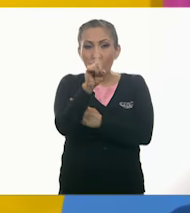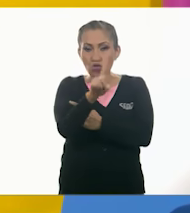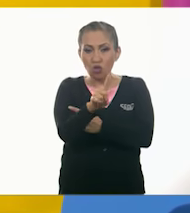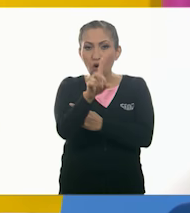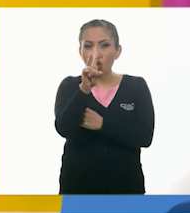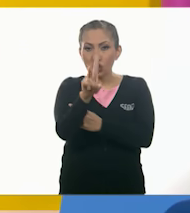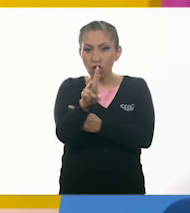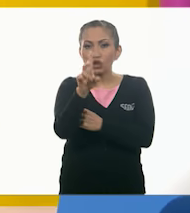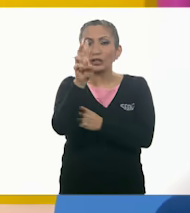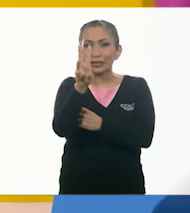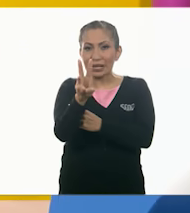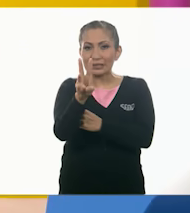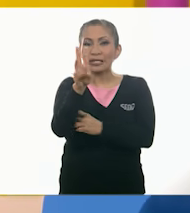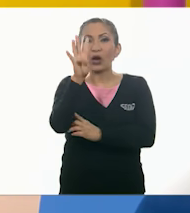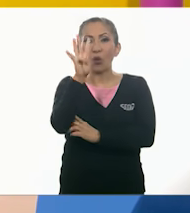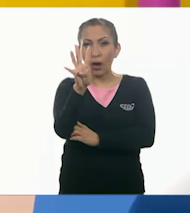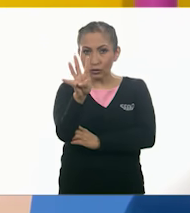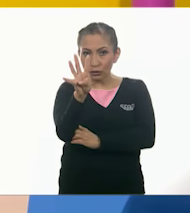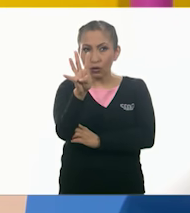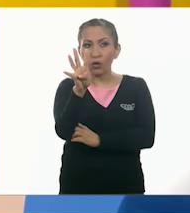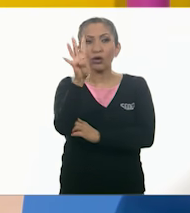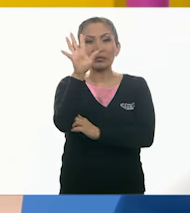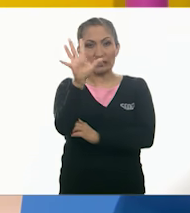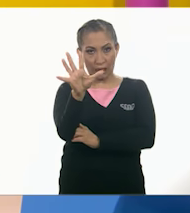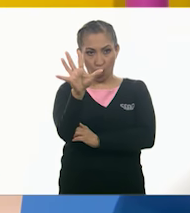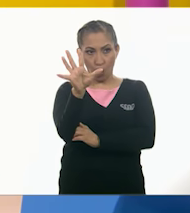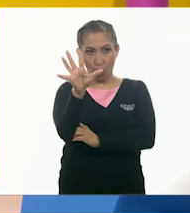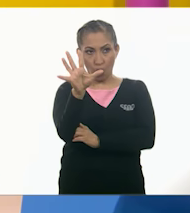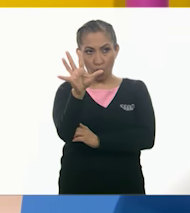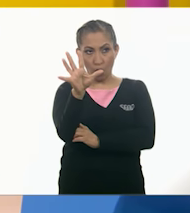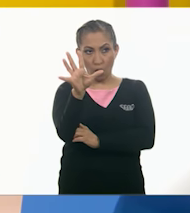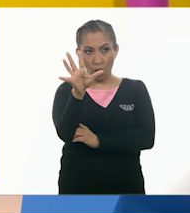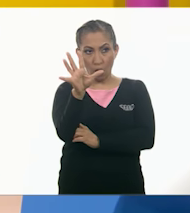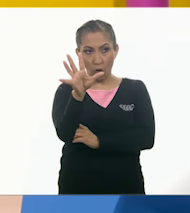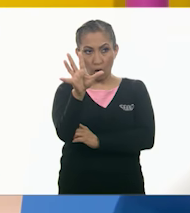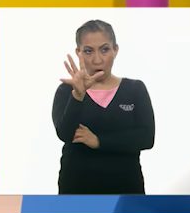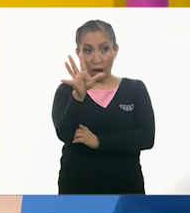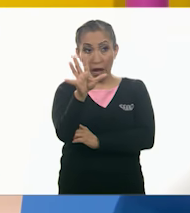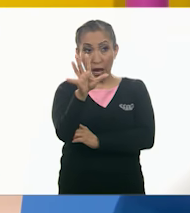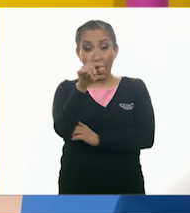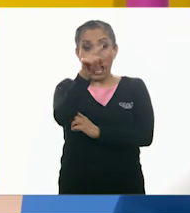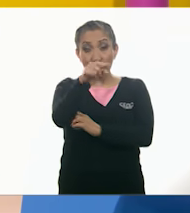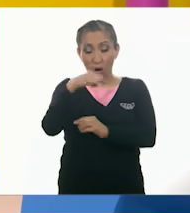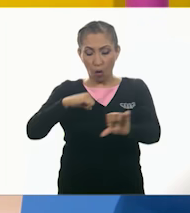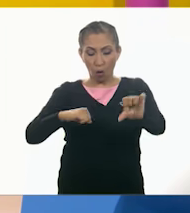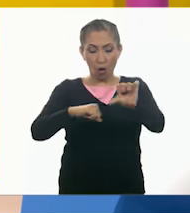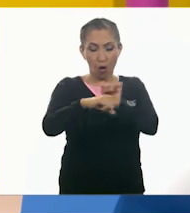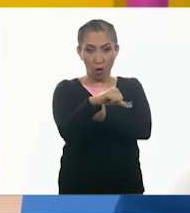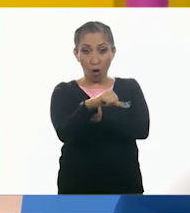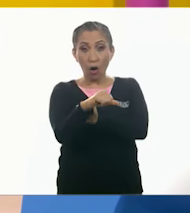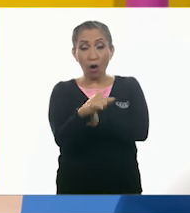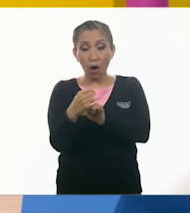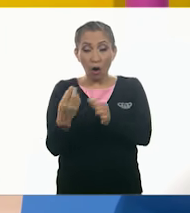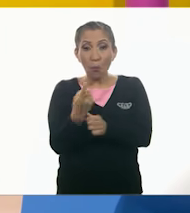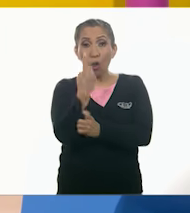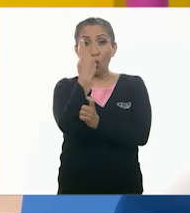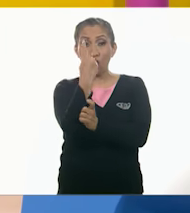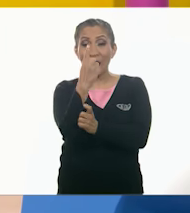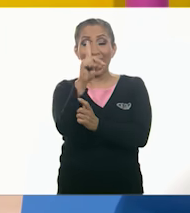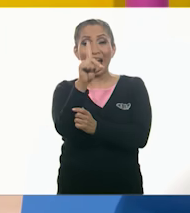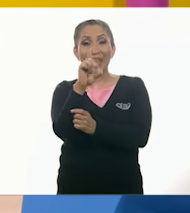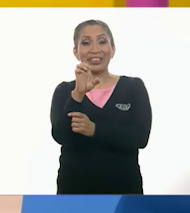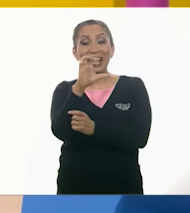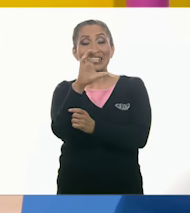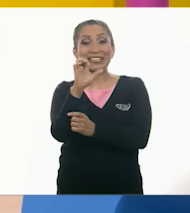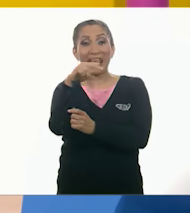1, 2, 3, 4, 5 y esto lo convierto en una decena y